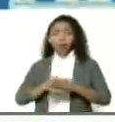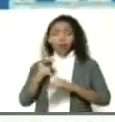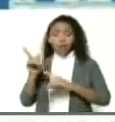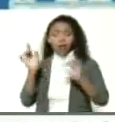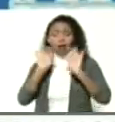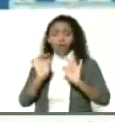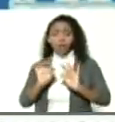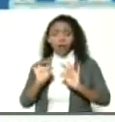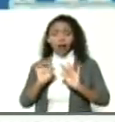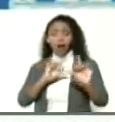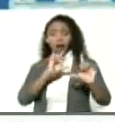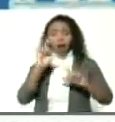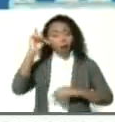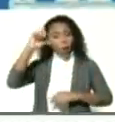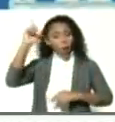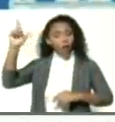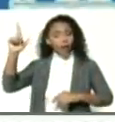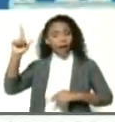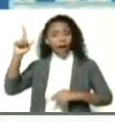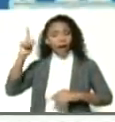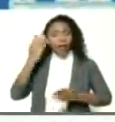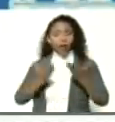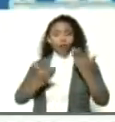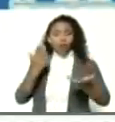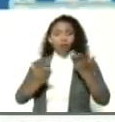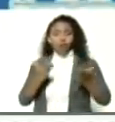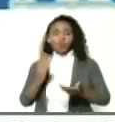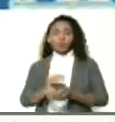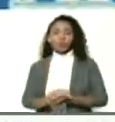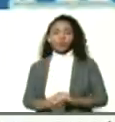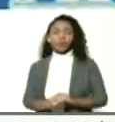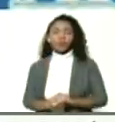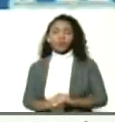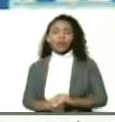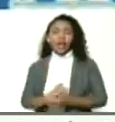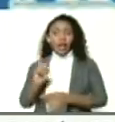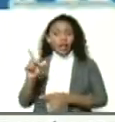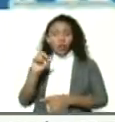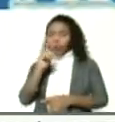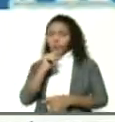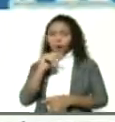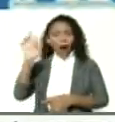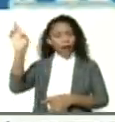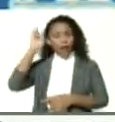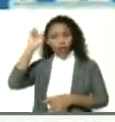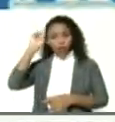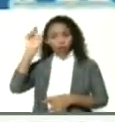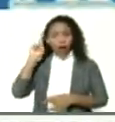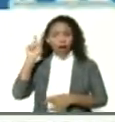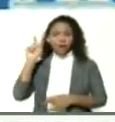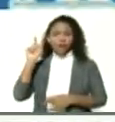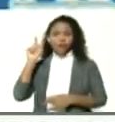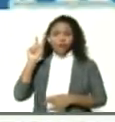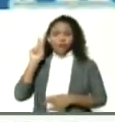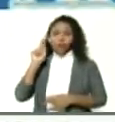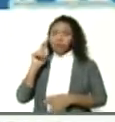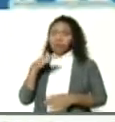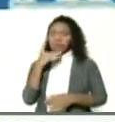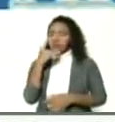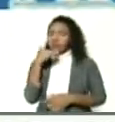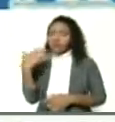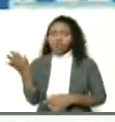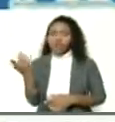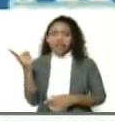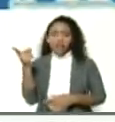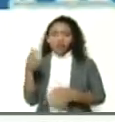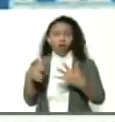lógica capitalista de la inequidad y de la desigualdad. Es irracional. De nada va a servir que